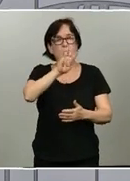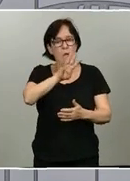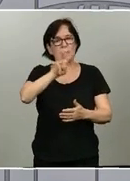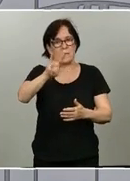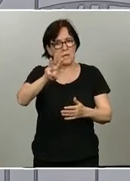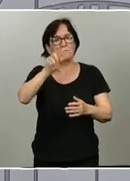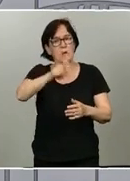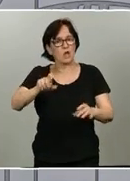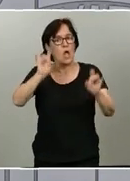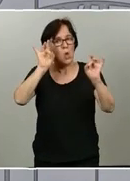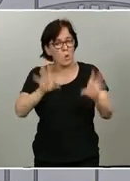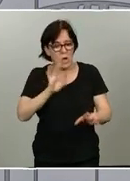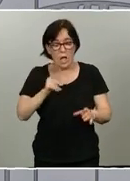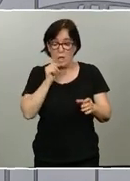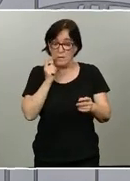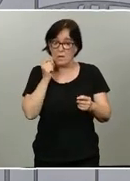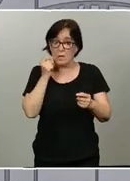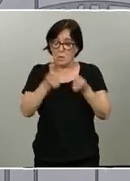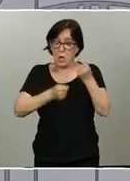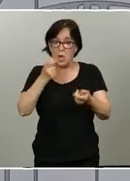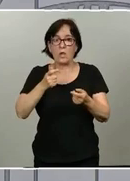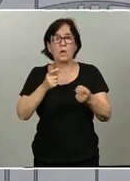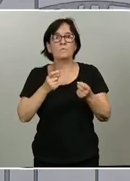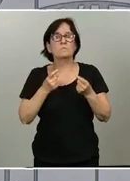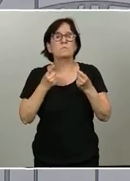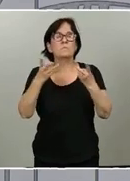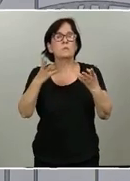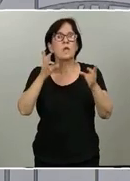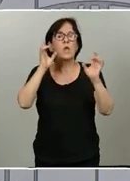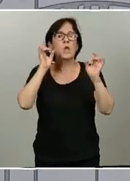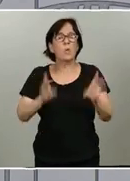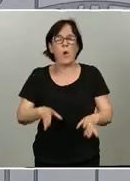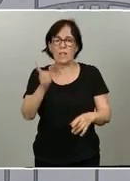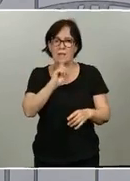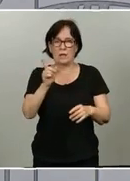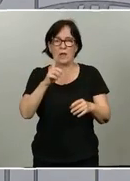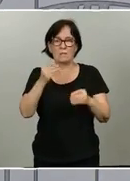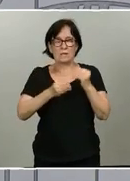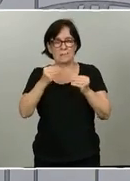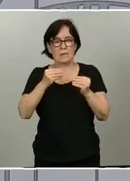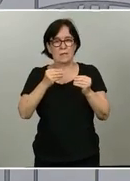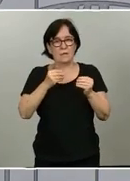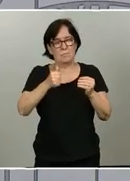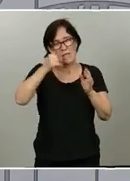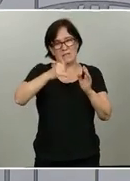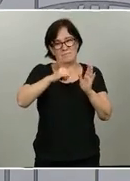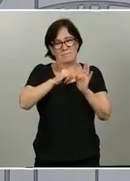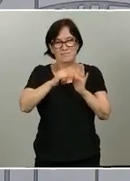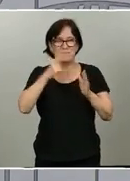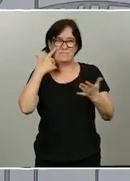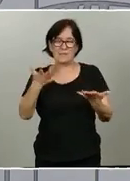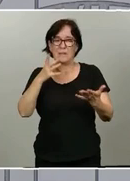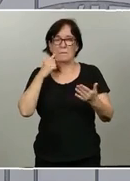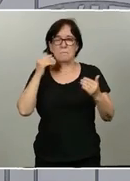progresivamente estas cifras no tienen que ser iguales que se tienen que ir acercando unas a otras porque vamos teniendo cada vez menos